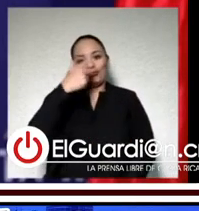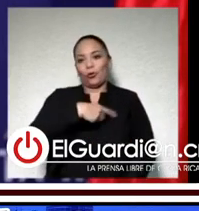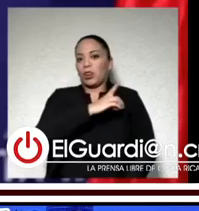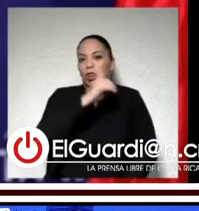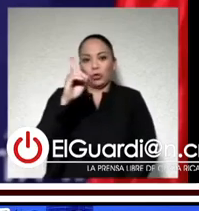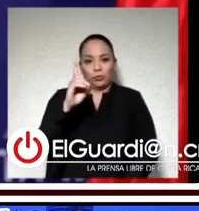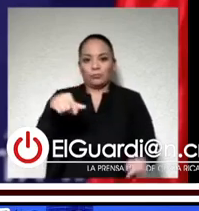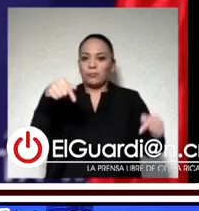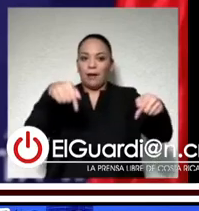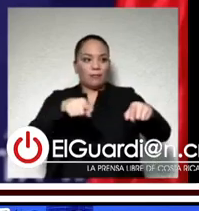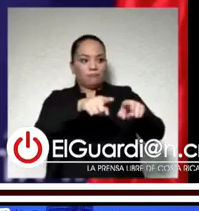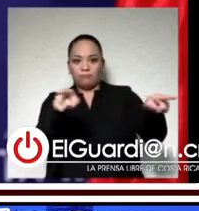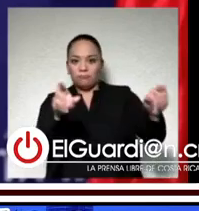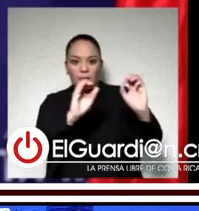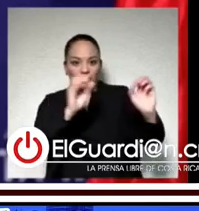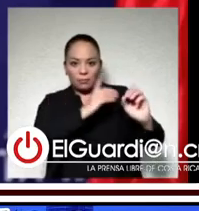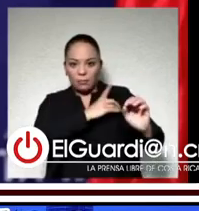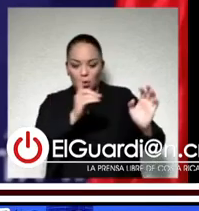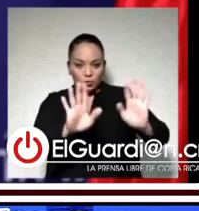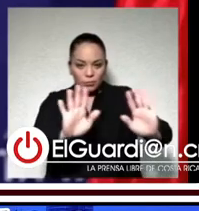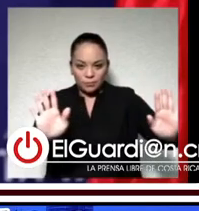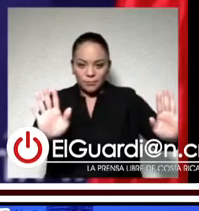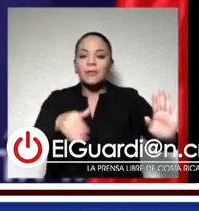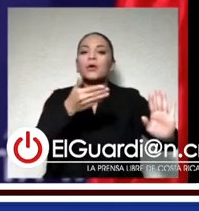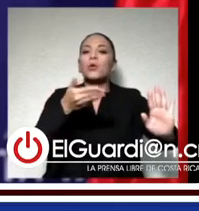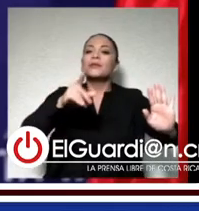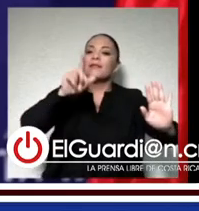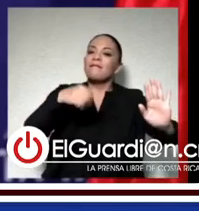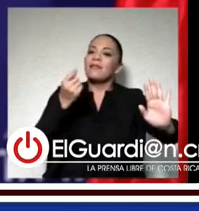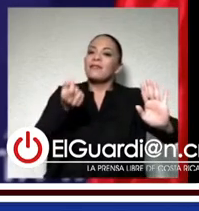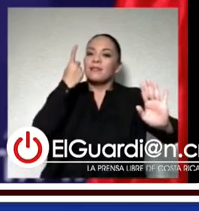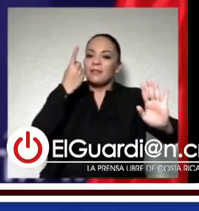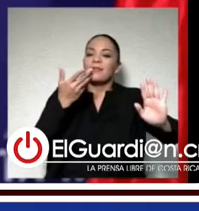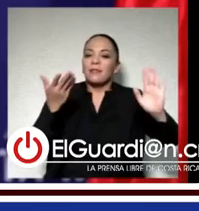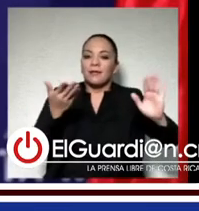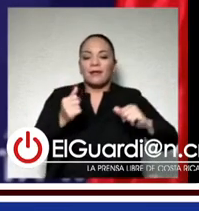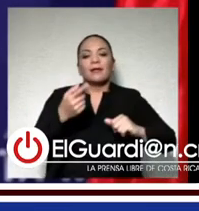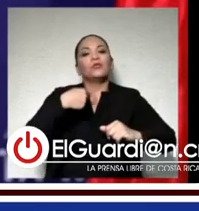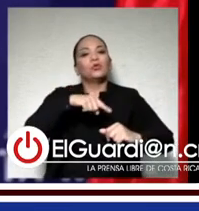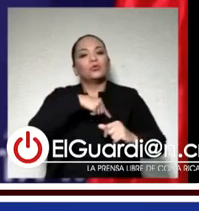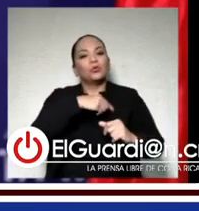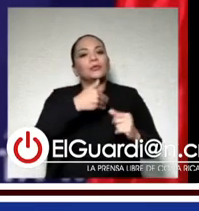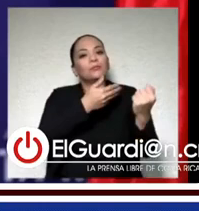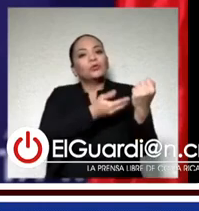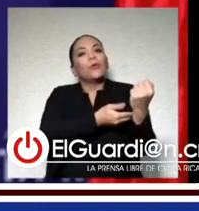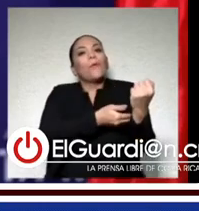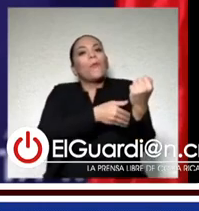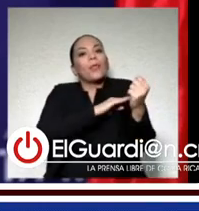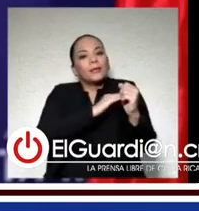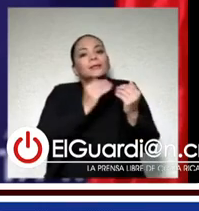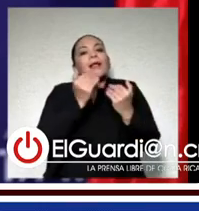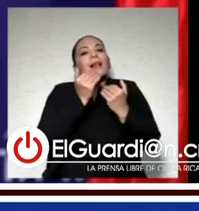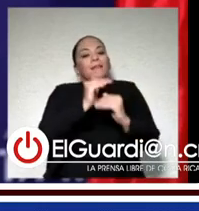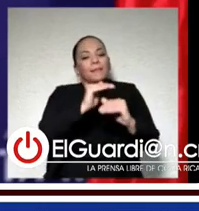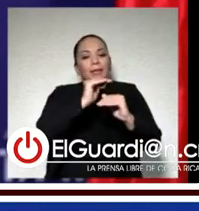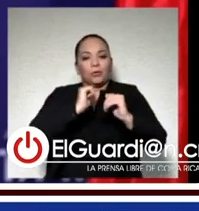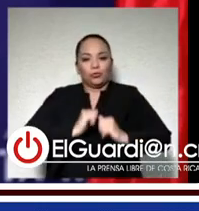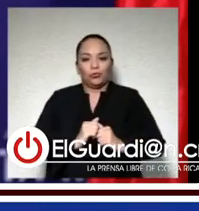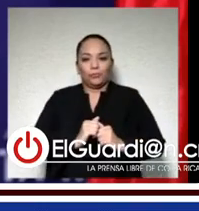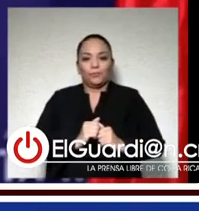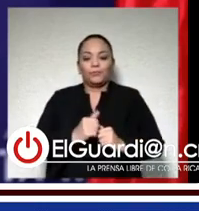Dios. Las cosas hay que entenderlas en el sentido de que tenemos poderes limitados. yo soy